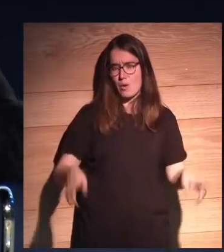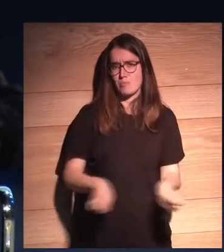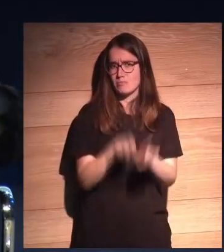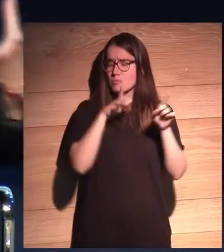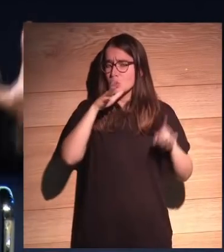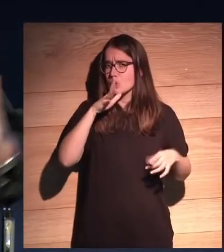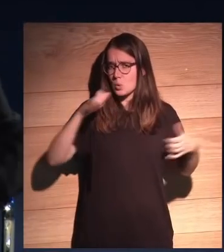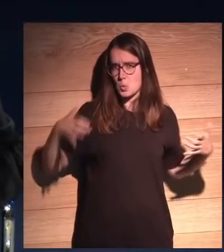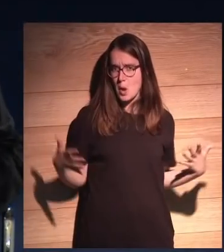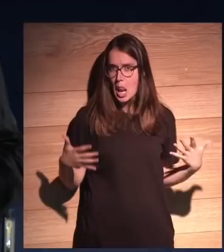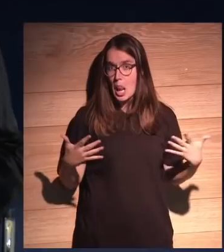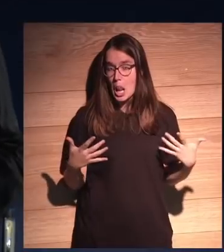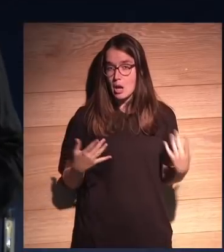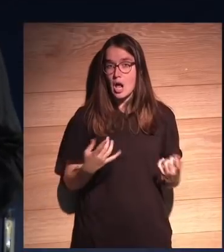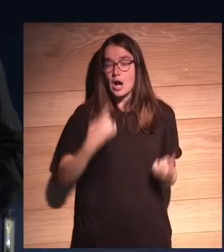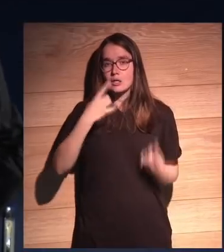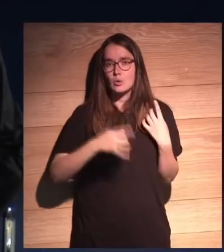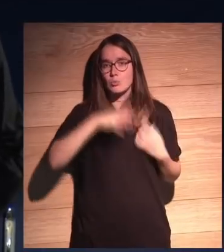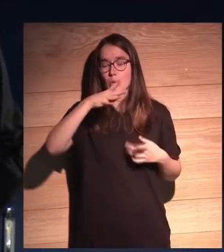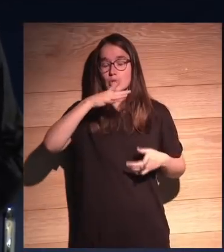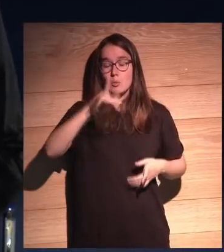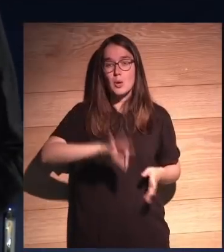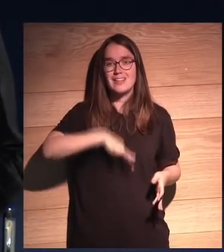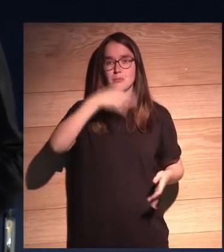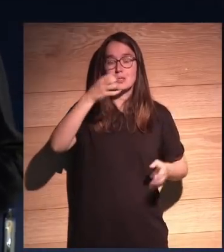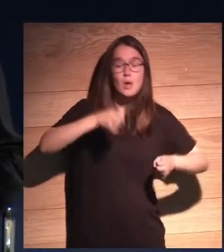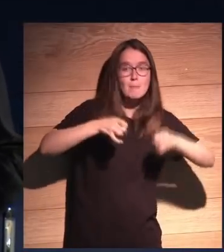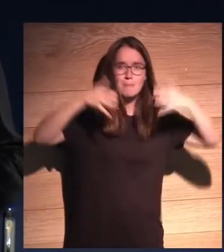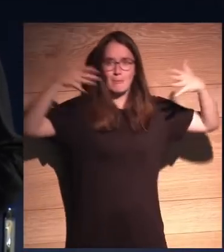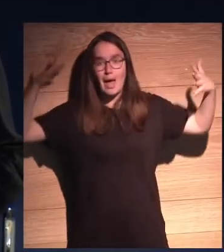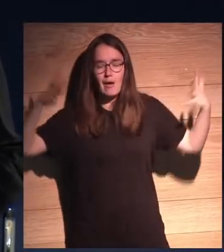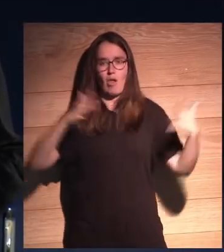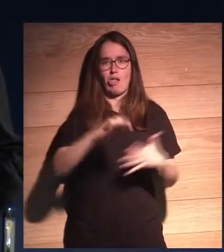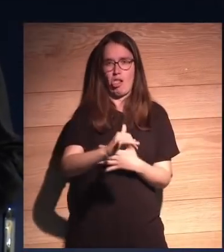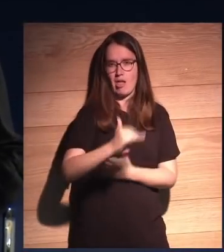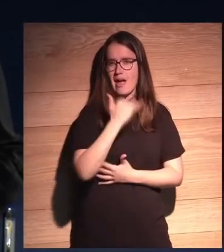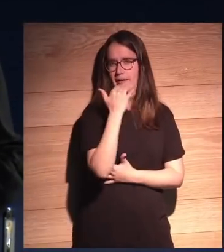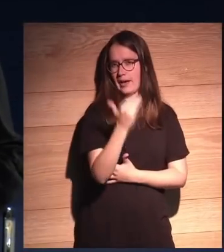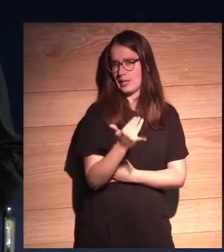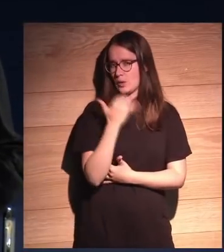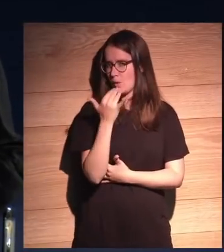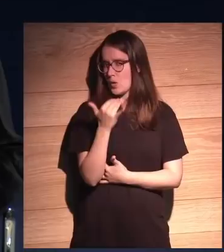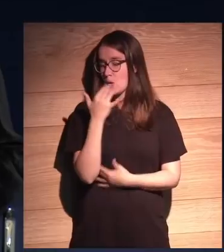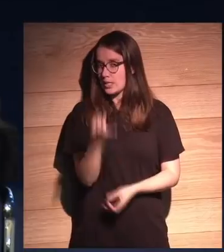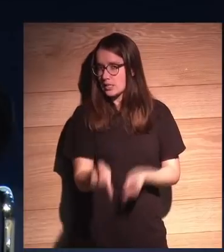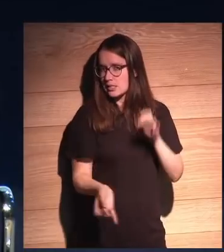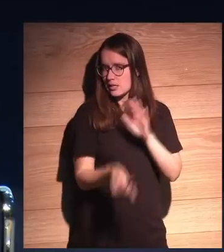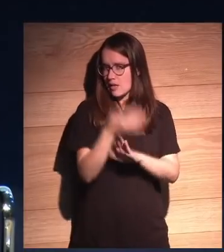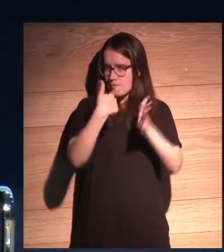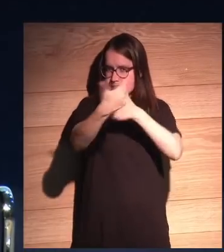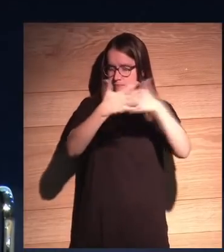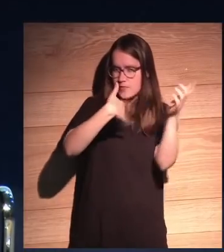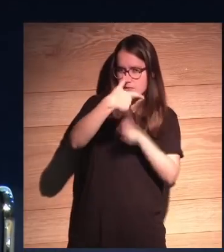no cabe duda de que algún motivo espiritual, mágico había en esas creaciones, ¿no?